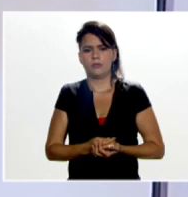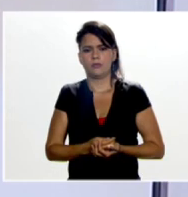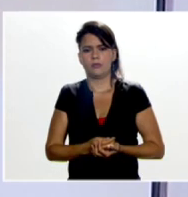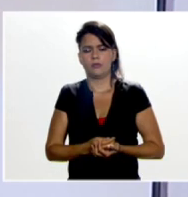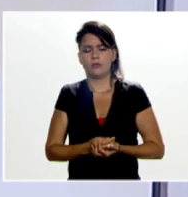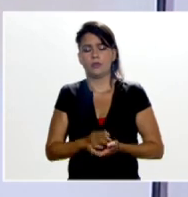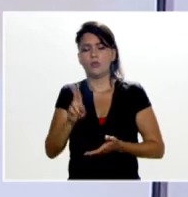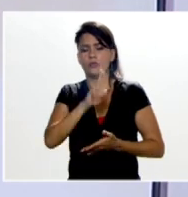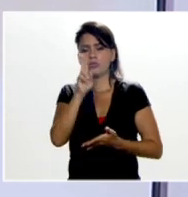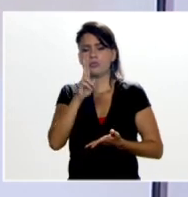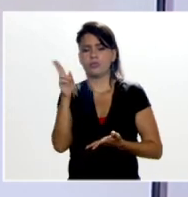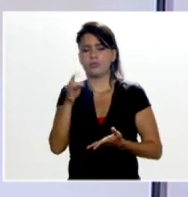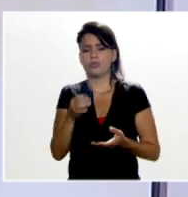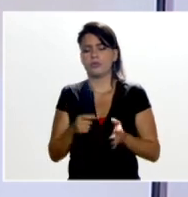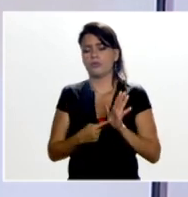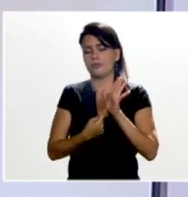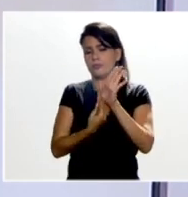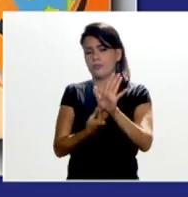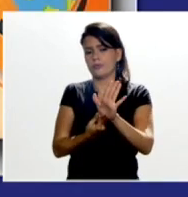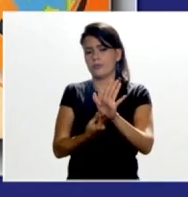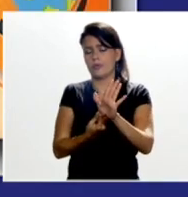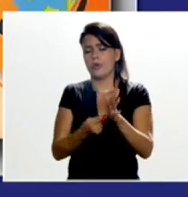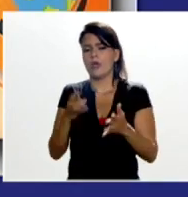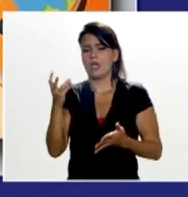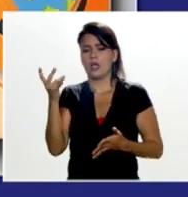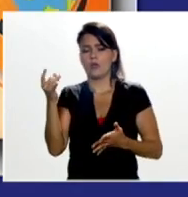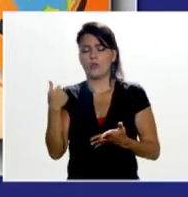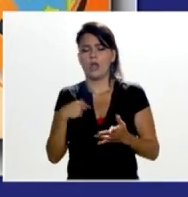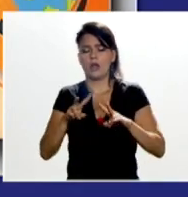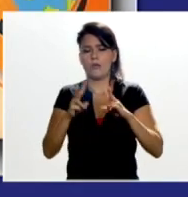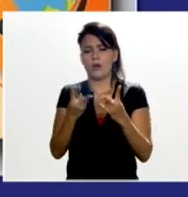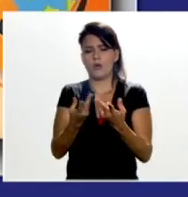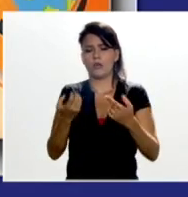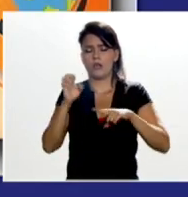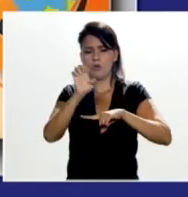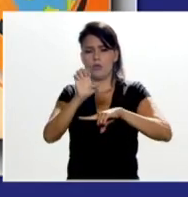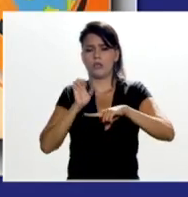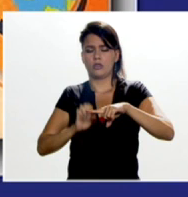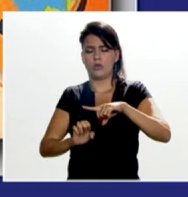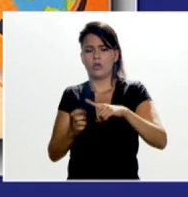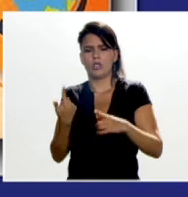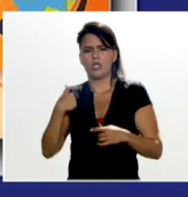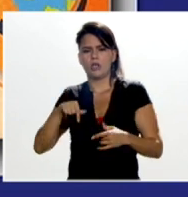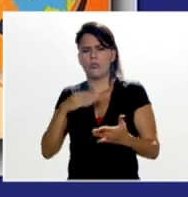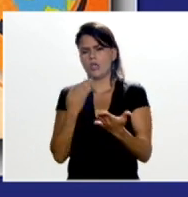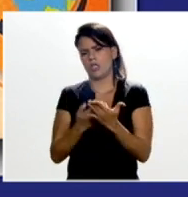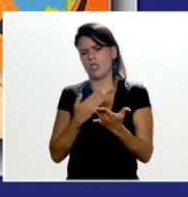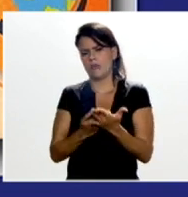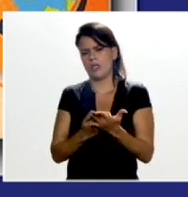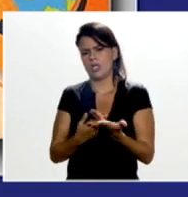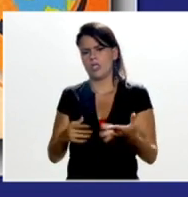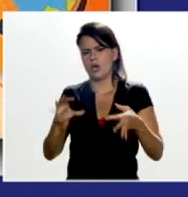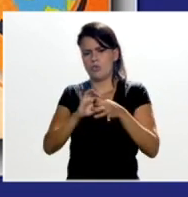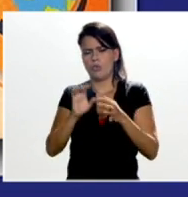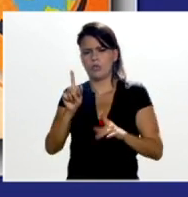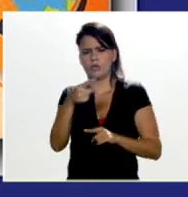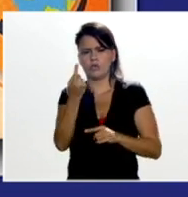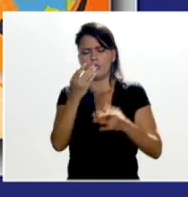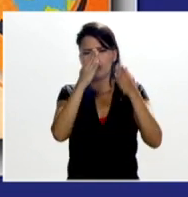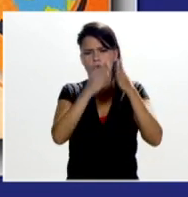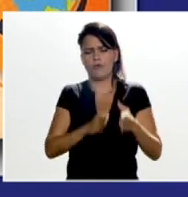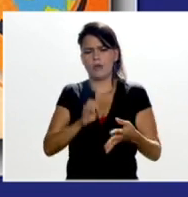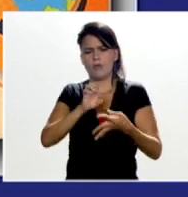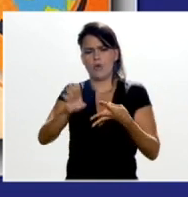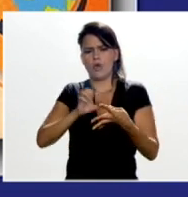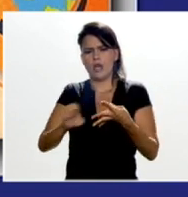Apliquemos tal expresión para calcular el valor de la ecuación. Entonces tenemos el determinante compuesto en su primera fila por los